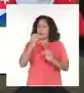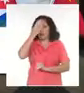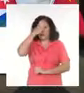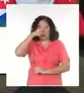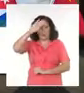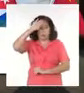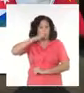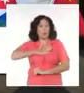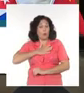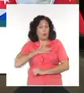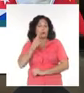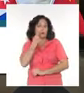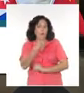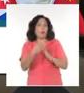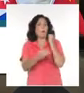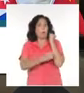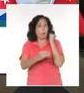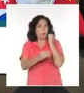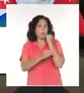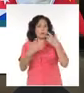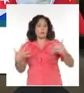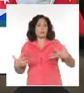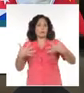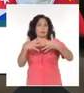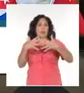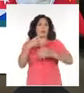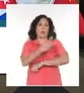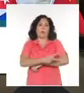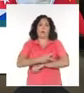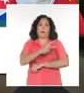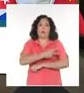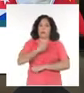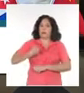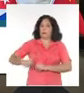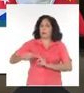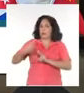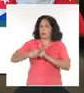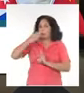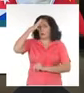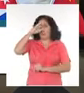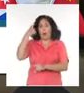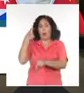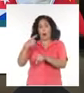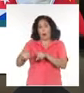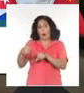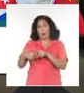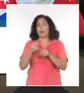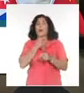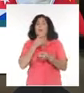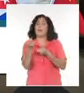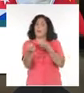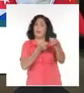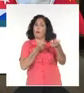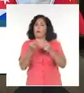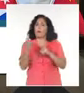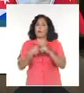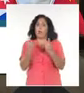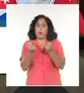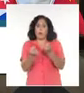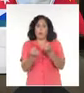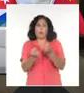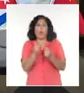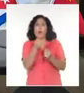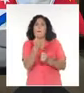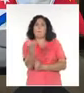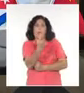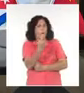mucha potencialidad, no solamente en las áreas tradicionales de comercio y economía, sino también en